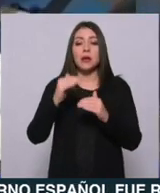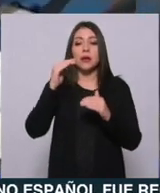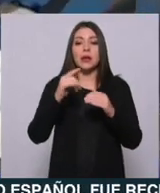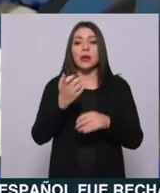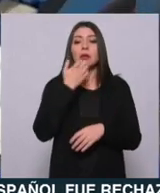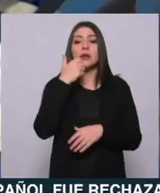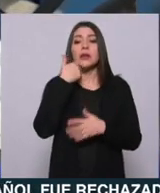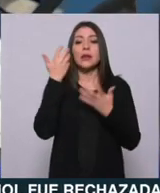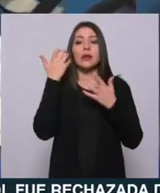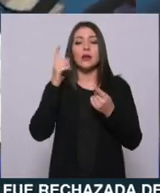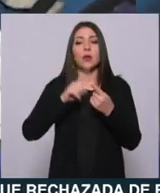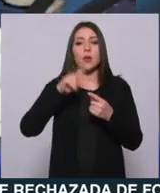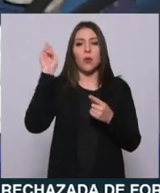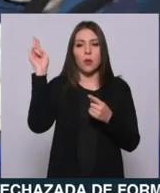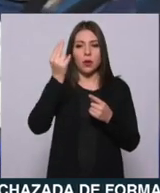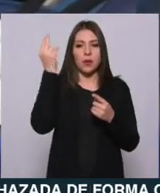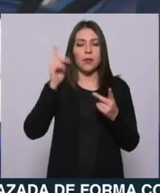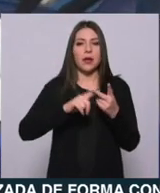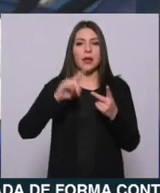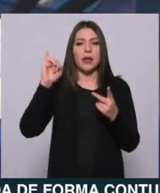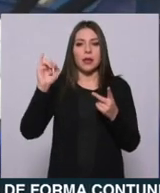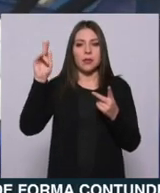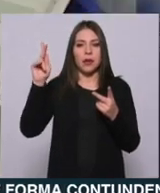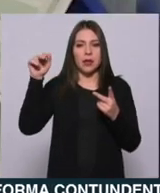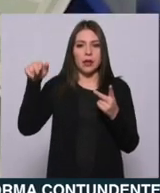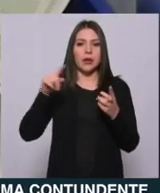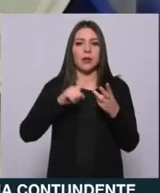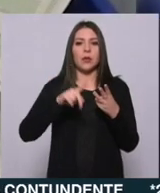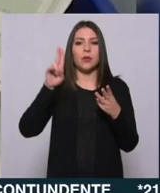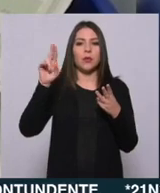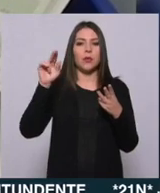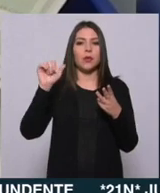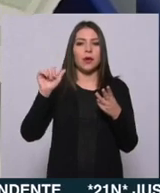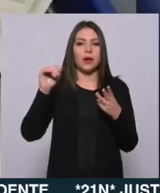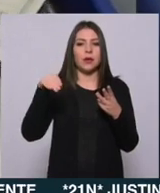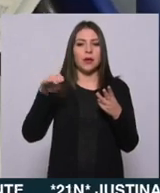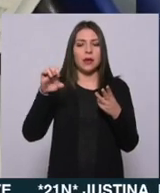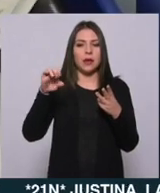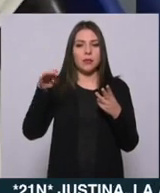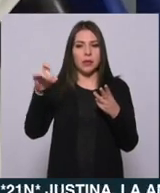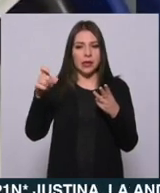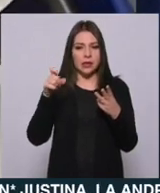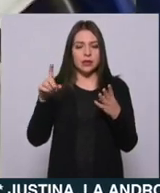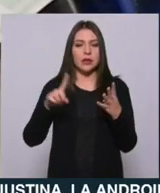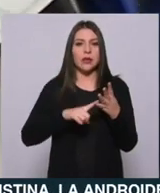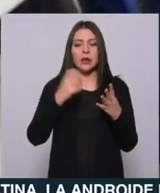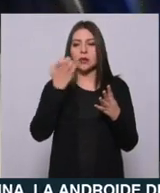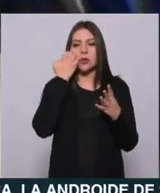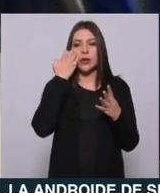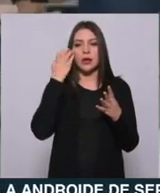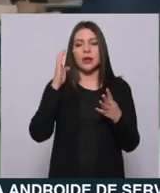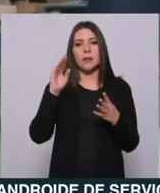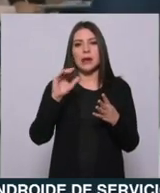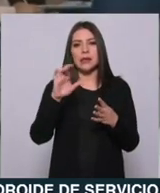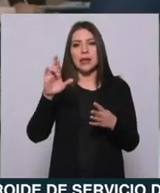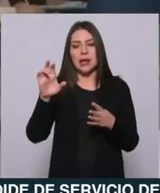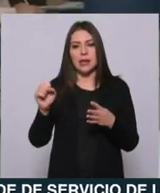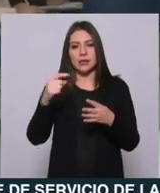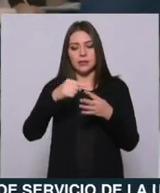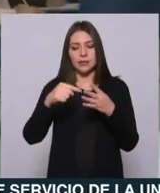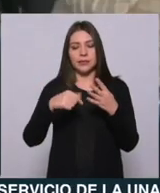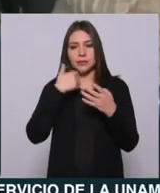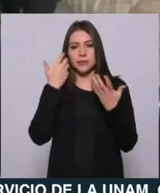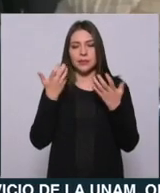son la UNAM, el Instituto Politécnico Nacional, la Universidad Autónoma del Estado de México y el Colegio de Bachilleres.